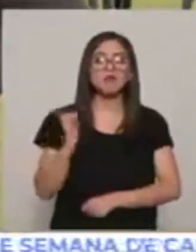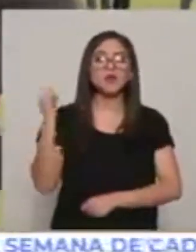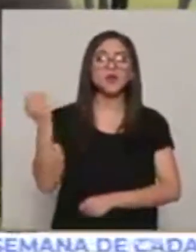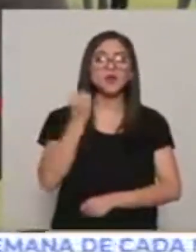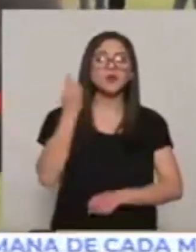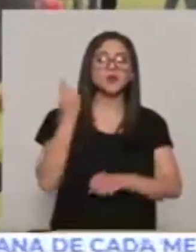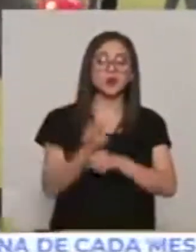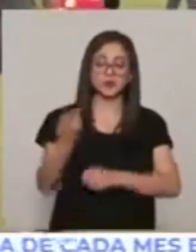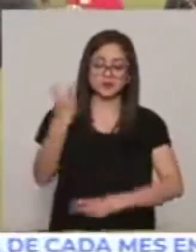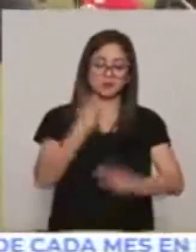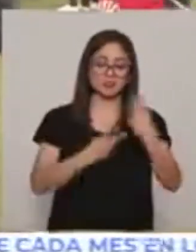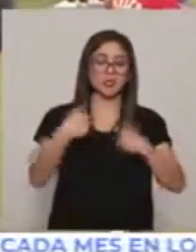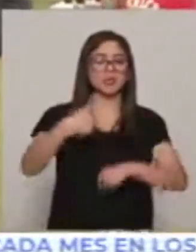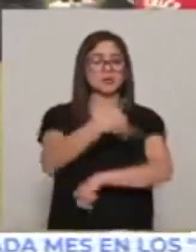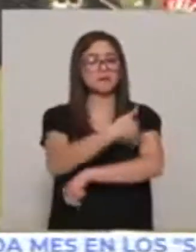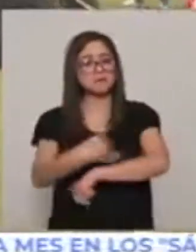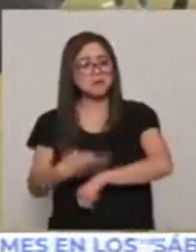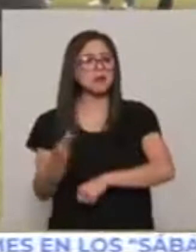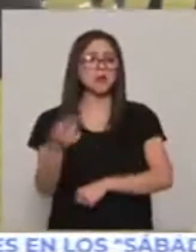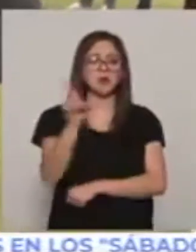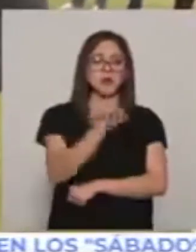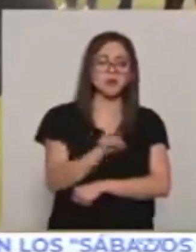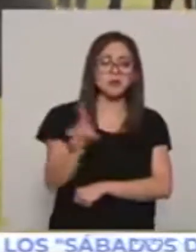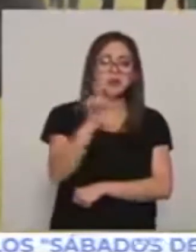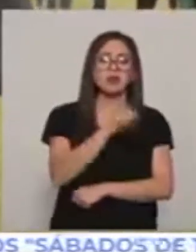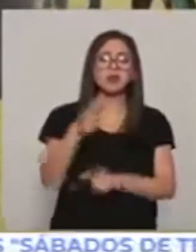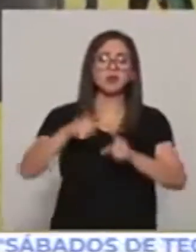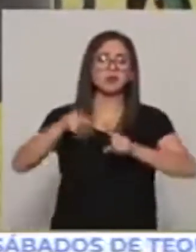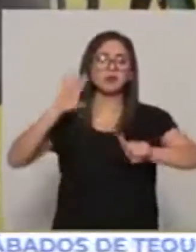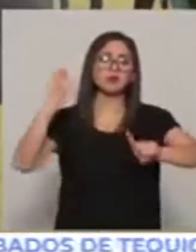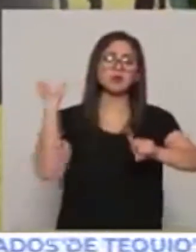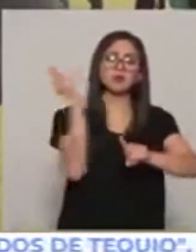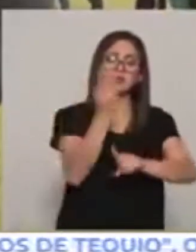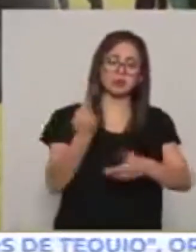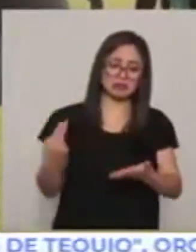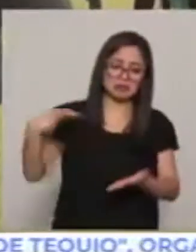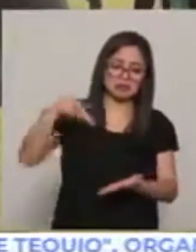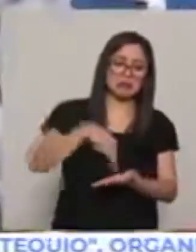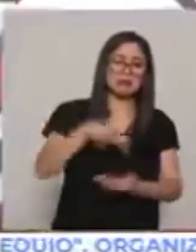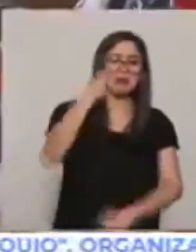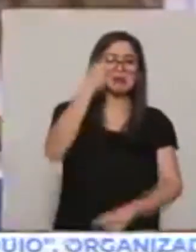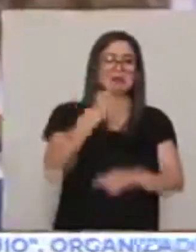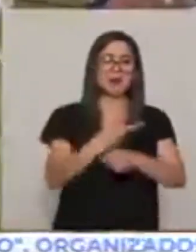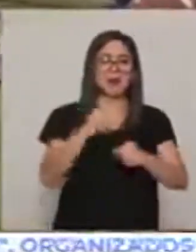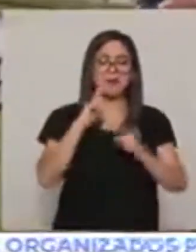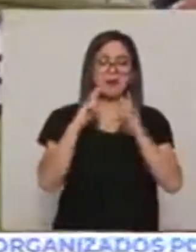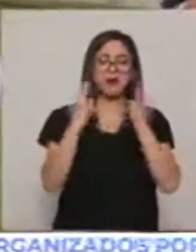Divertirse un día domingo, el día del Super Bowl, desde temprano aquí en familia.